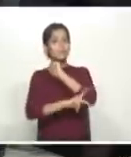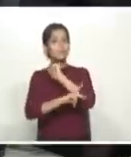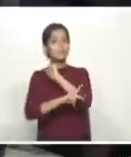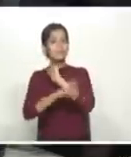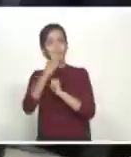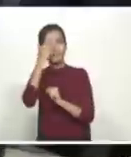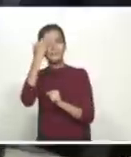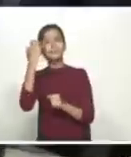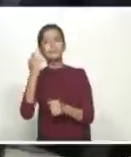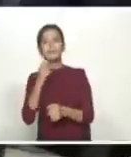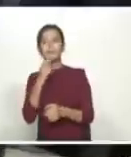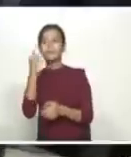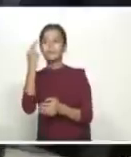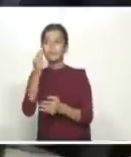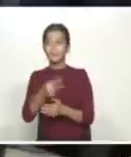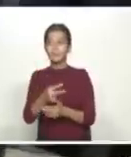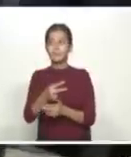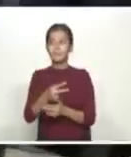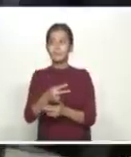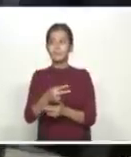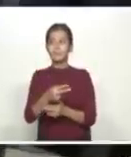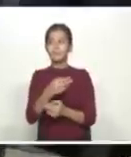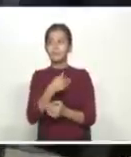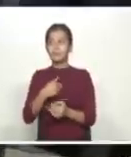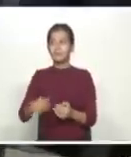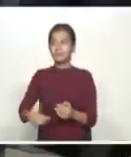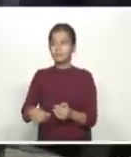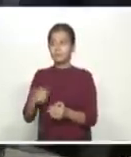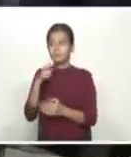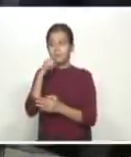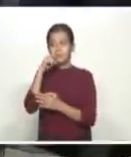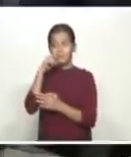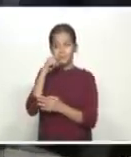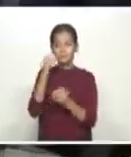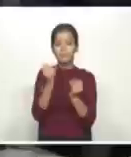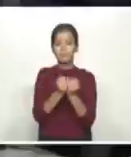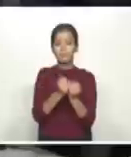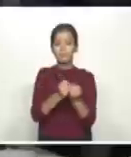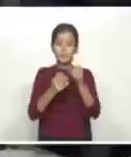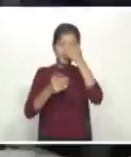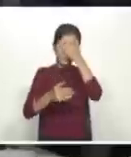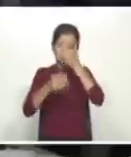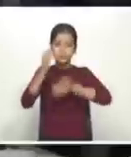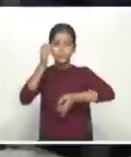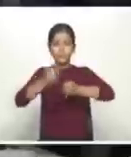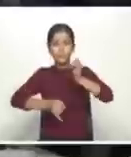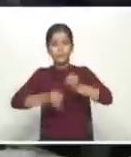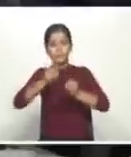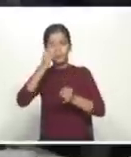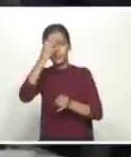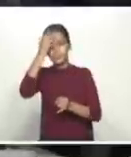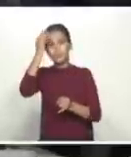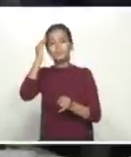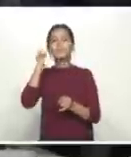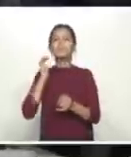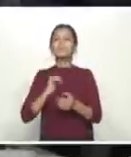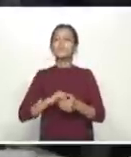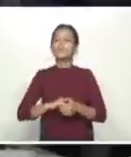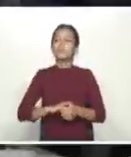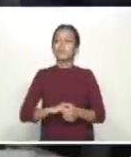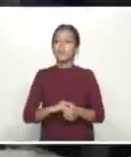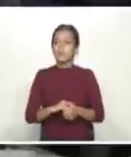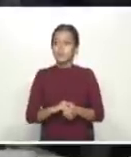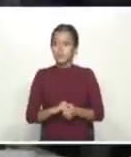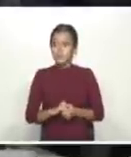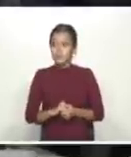generar consensos en el Congreso Nacional de la República, así como se hizo en la Corte Suprema. Karim, volvemos al tema del poder. ¿Ves? ¿Cómo el